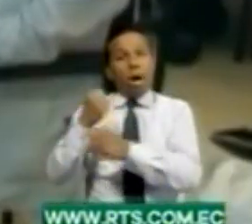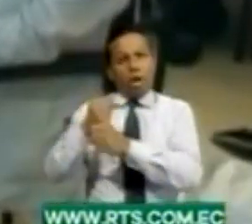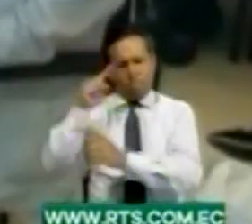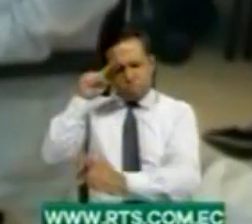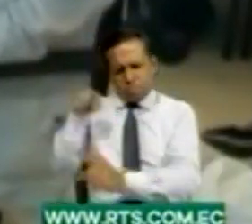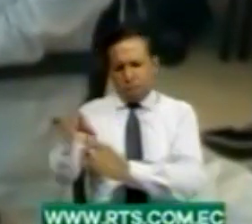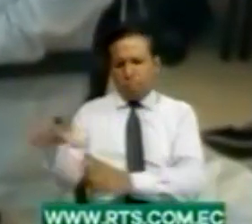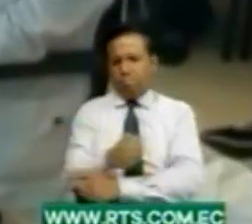valeriana barro